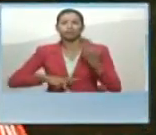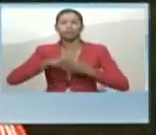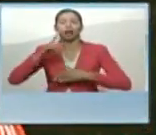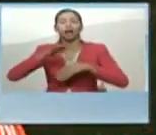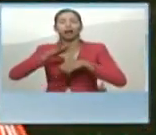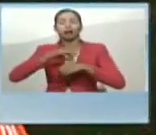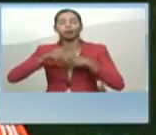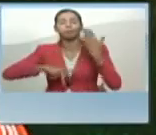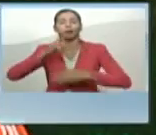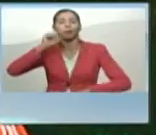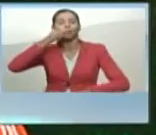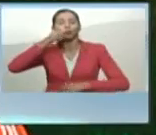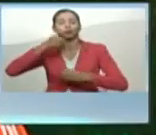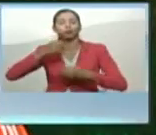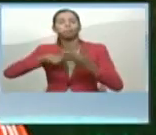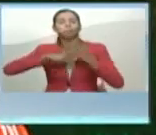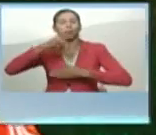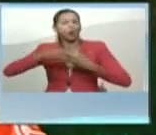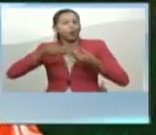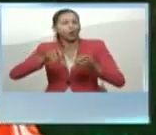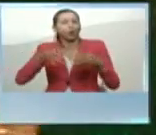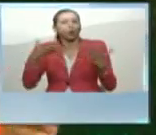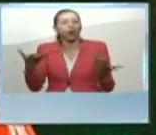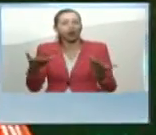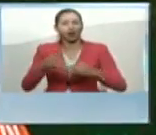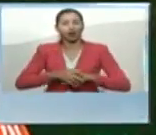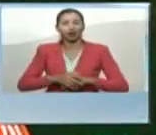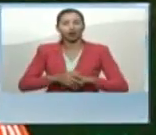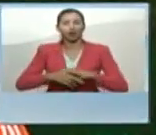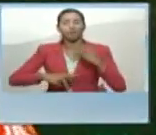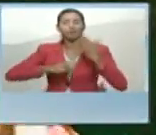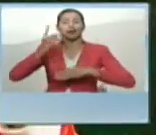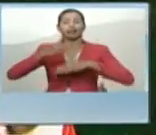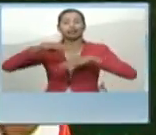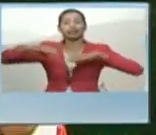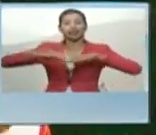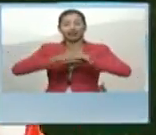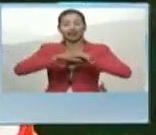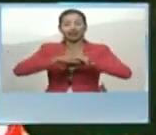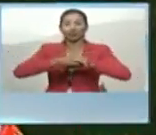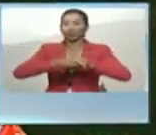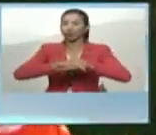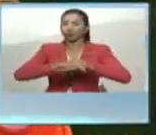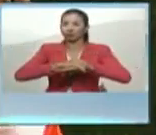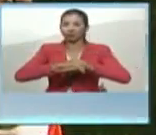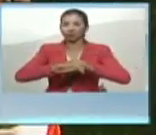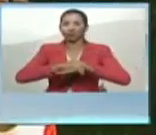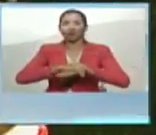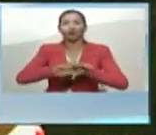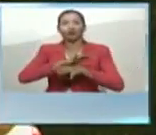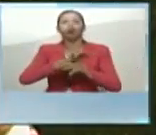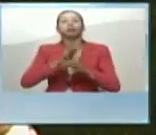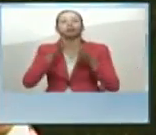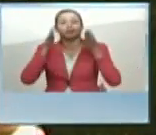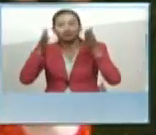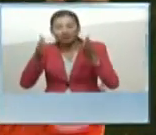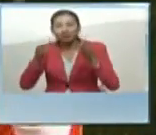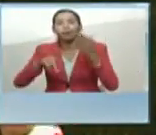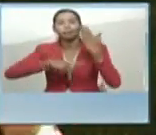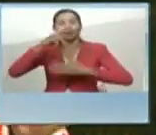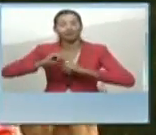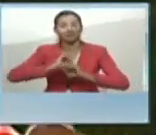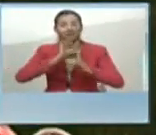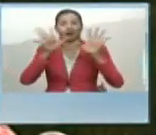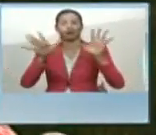pollo, el plan huevo, el plan zapato, etcétera? El plan concreto, textil. Pues